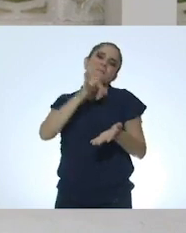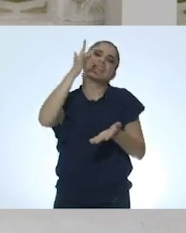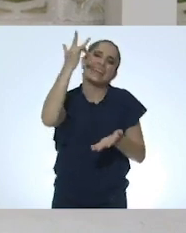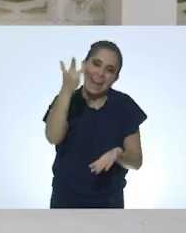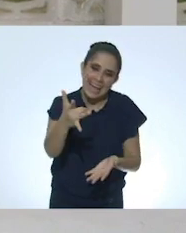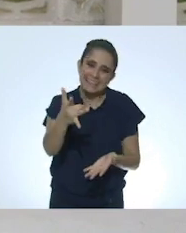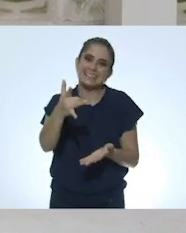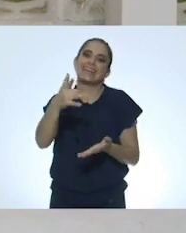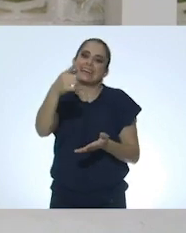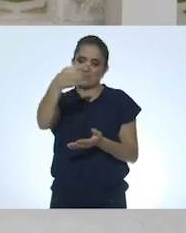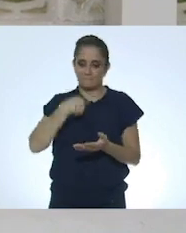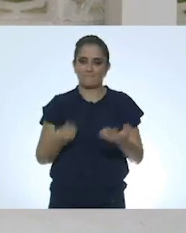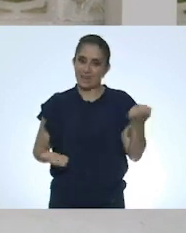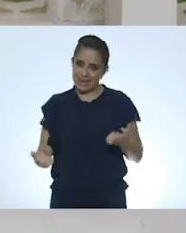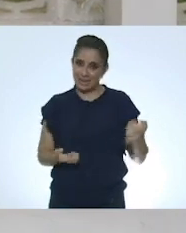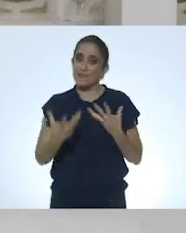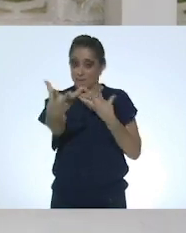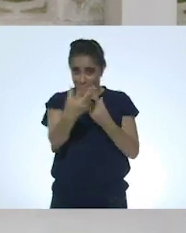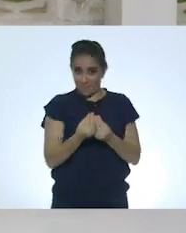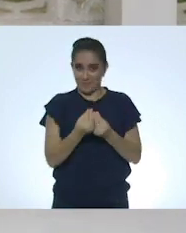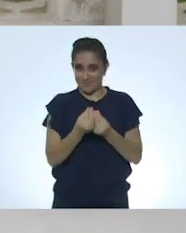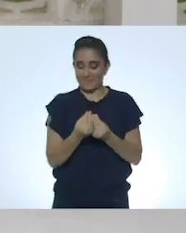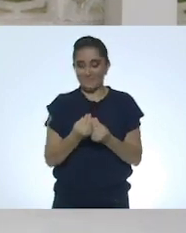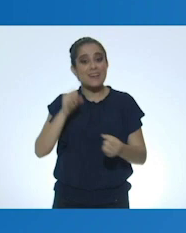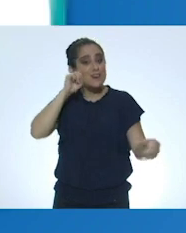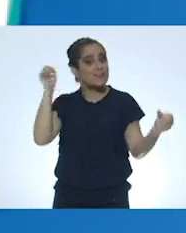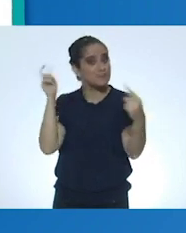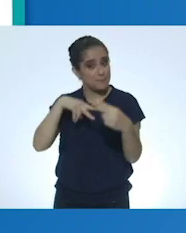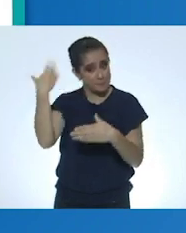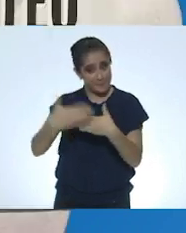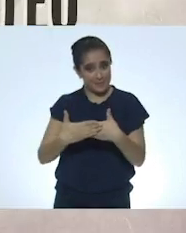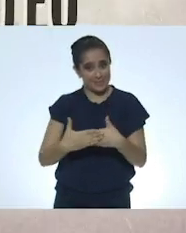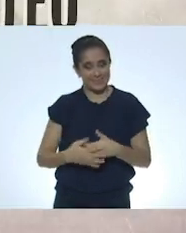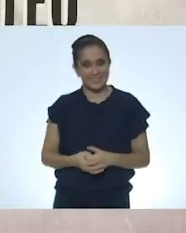gracias por hacer esta rutina. Nos vemos en el siguiente video.